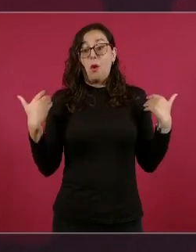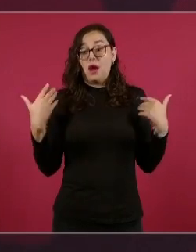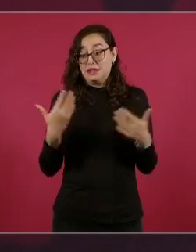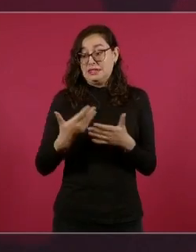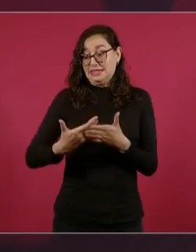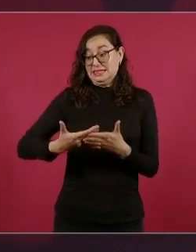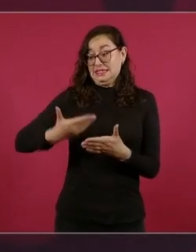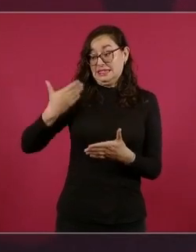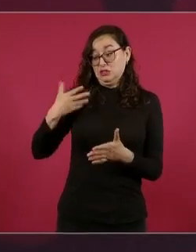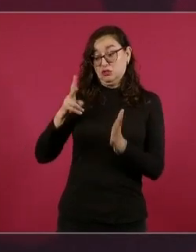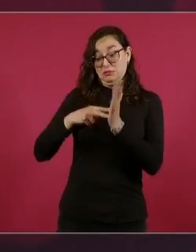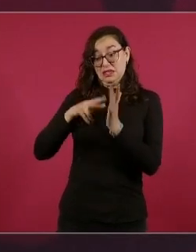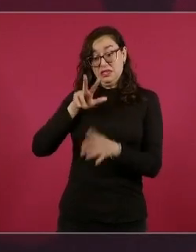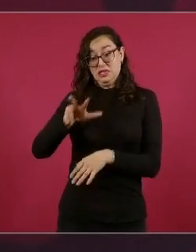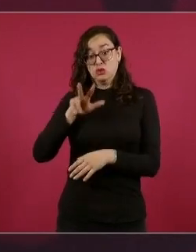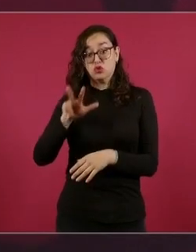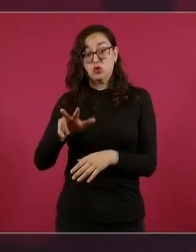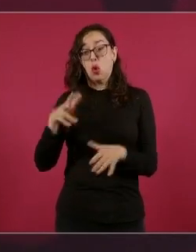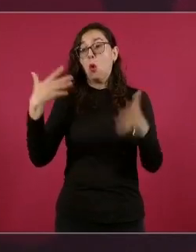estaríamos